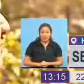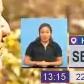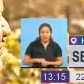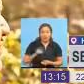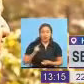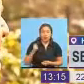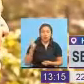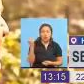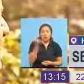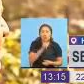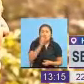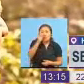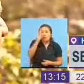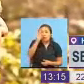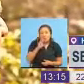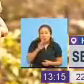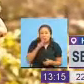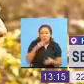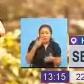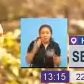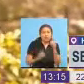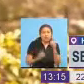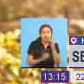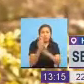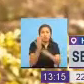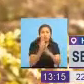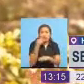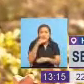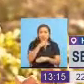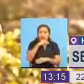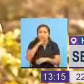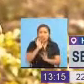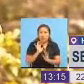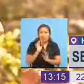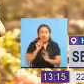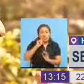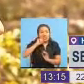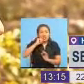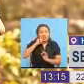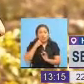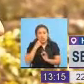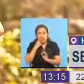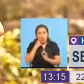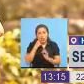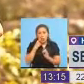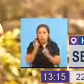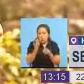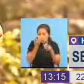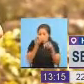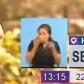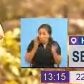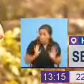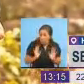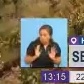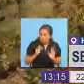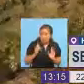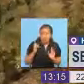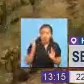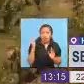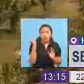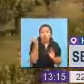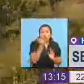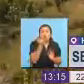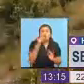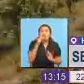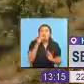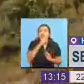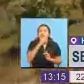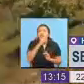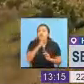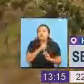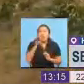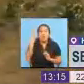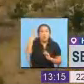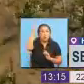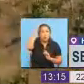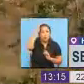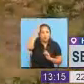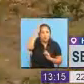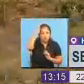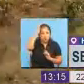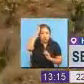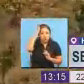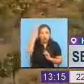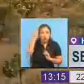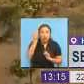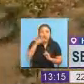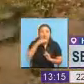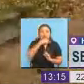somos solamente un vino, ¿sí? Un vino rico con alto puntaje. Nosotros somos un vino en una cultura, sí.